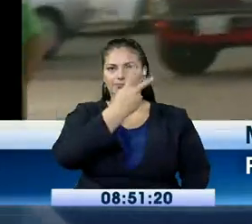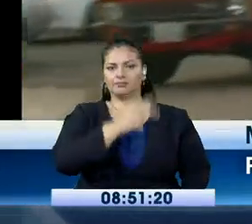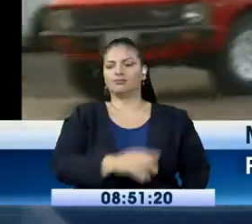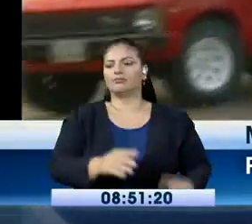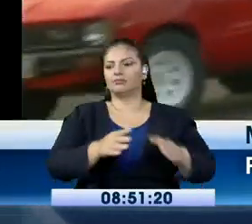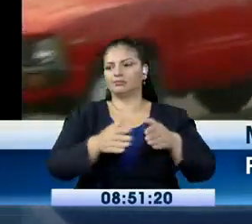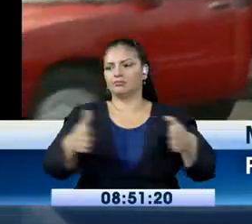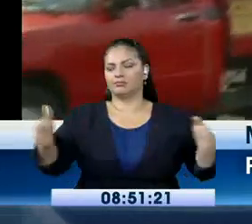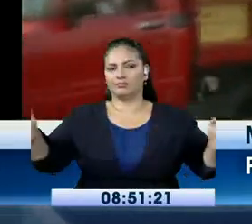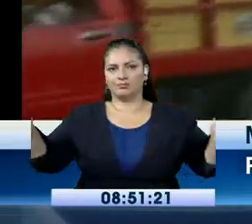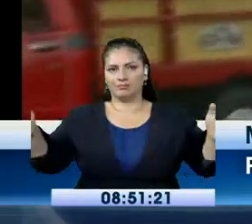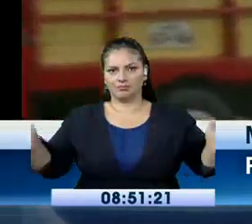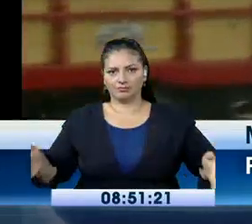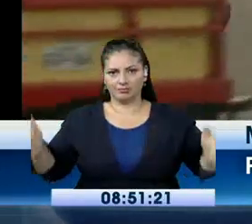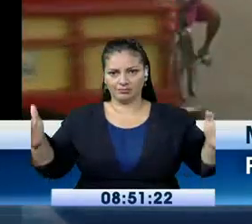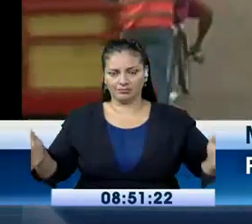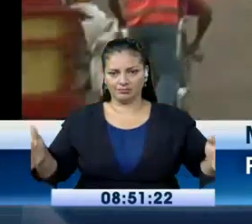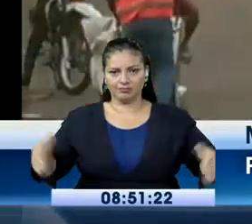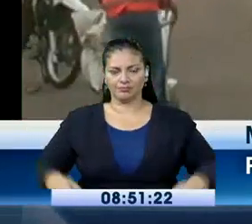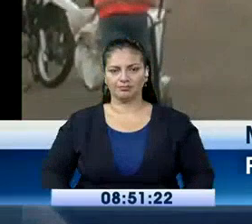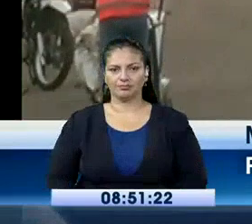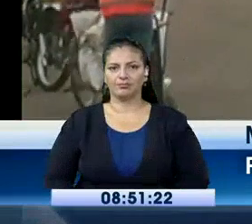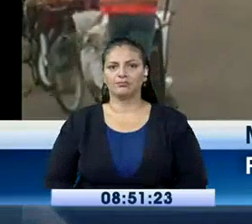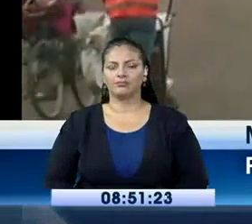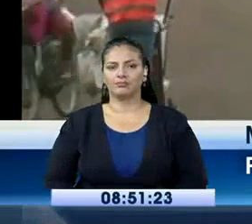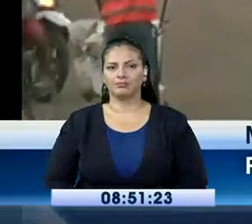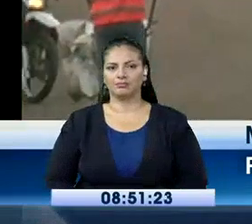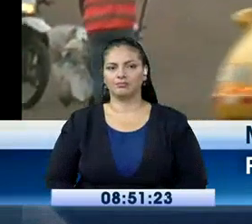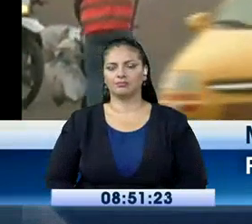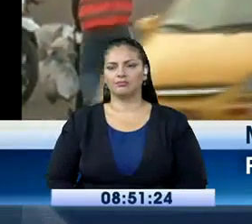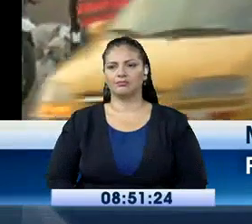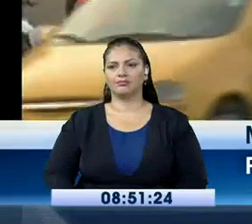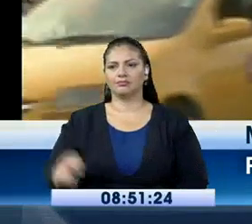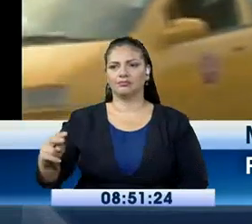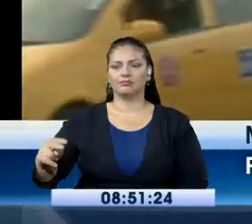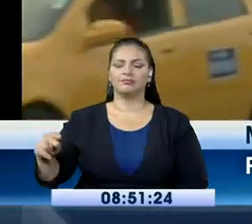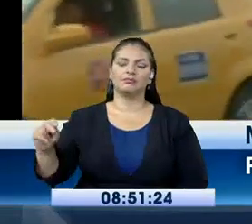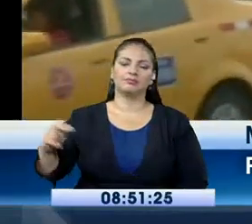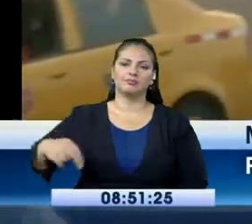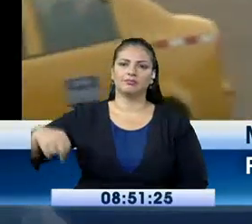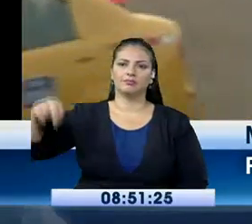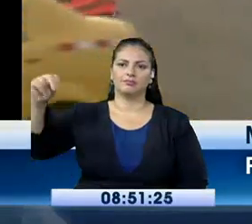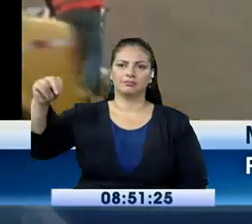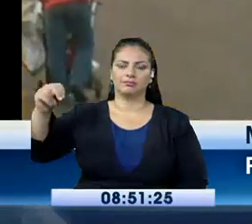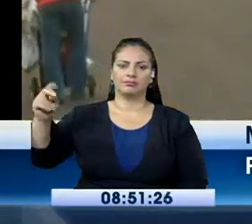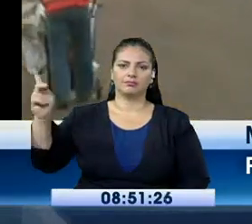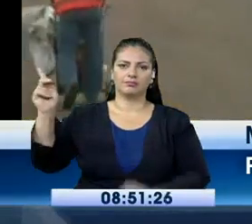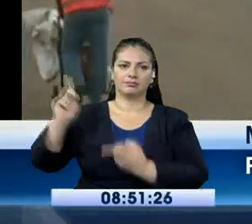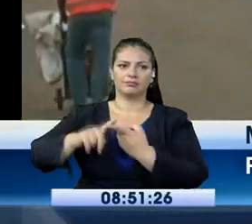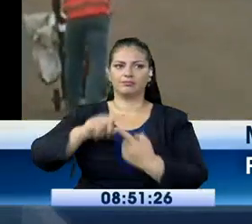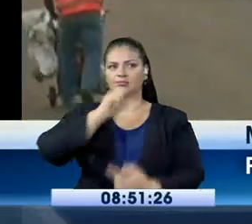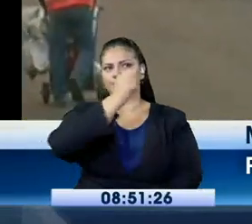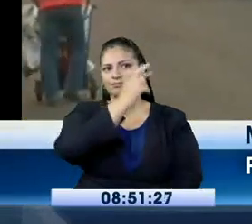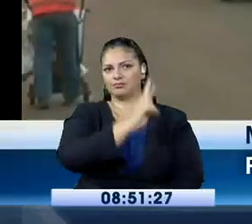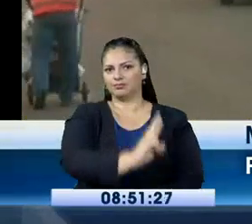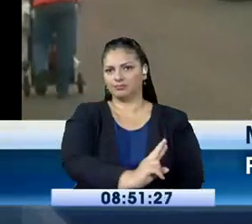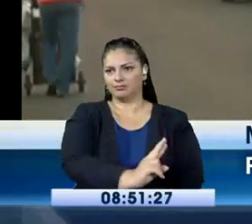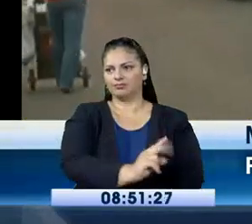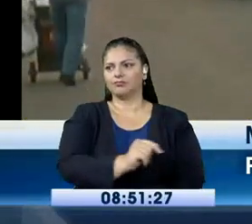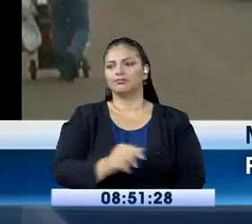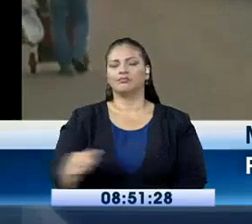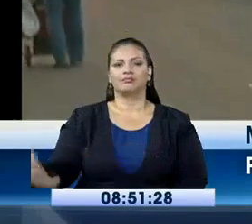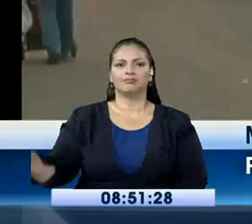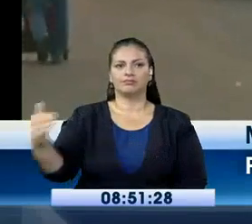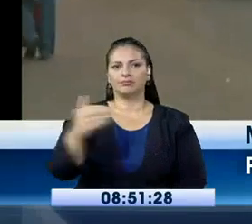y entre el primero y segundo puente viniendo del norte de la ciudad. ¿Qué es lo que solicitan los habitantes de este